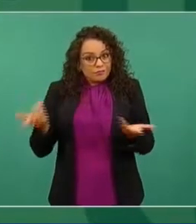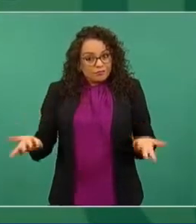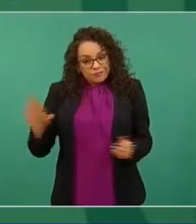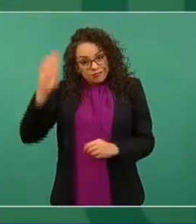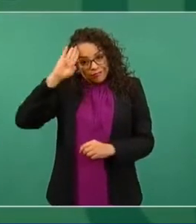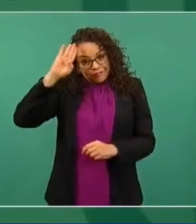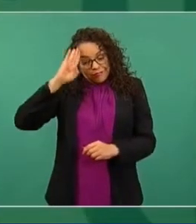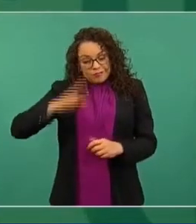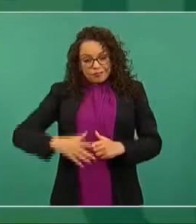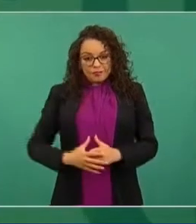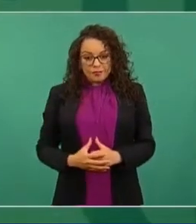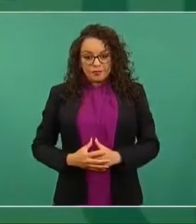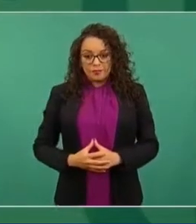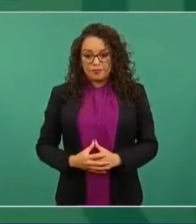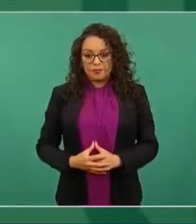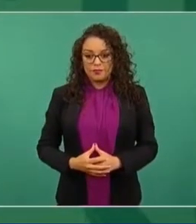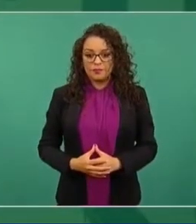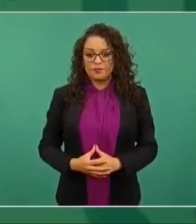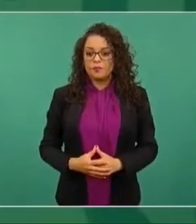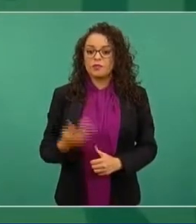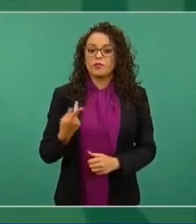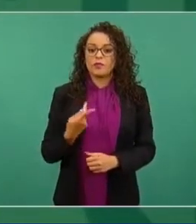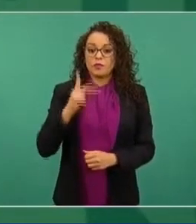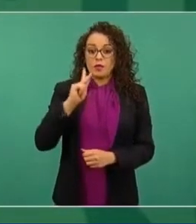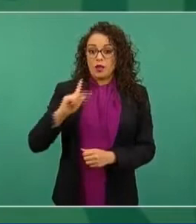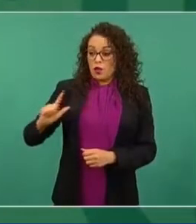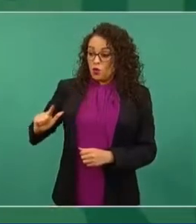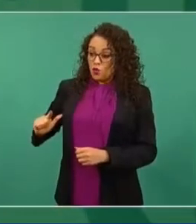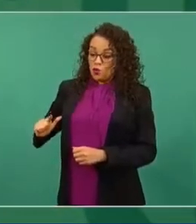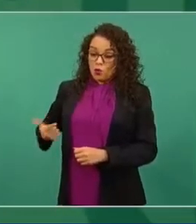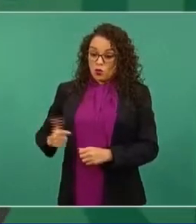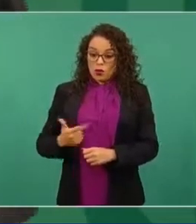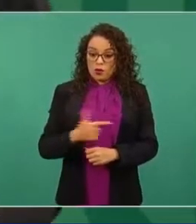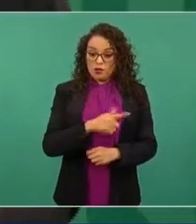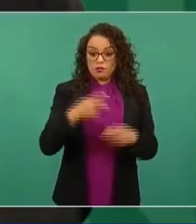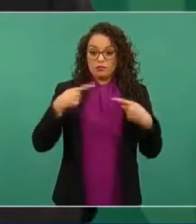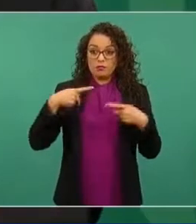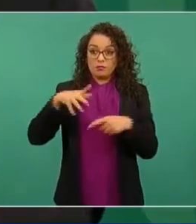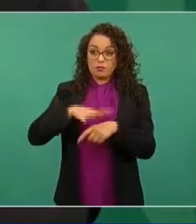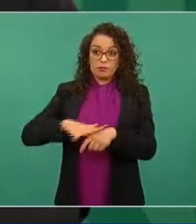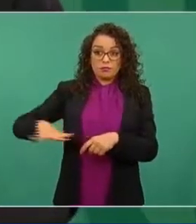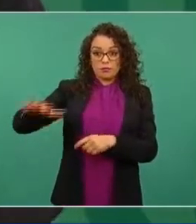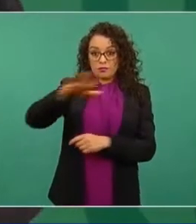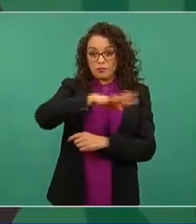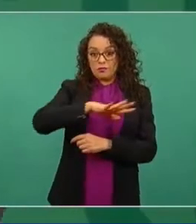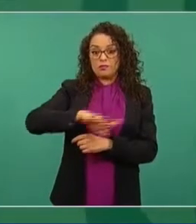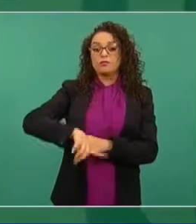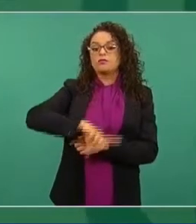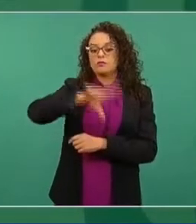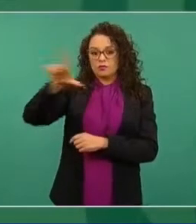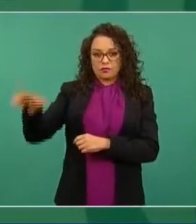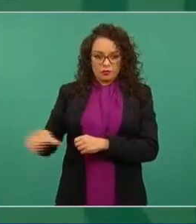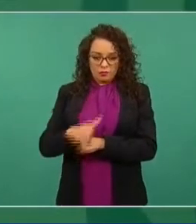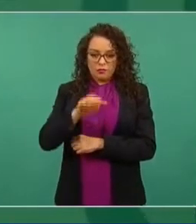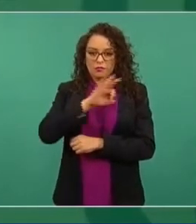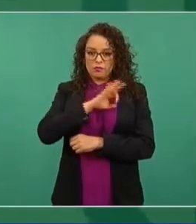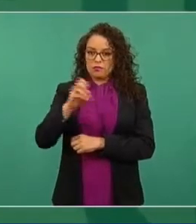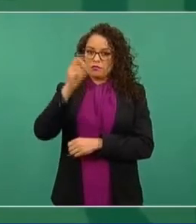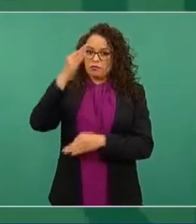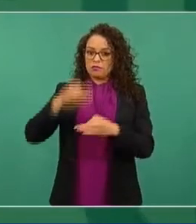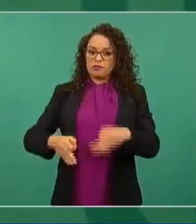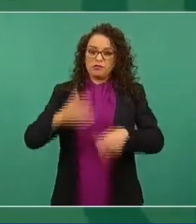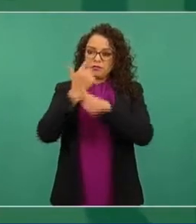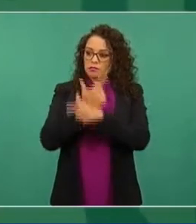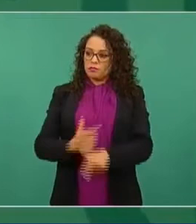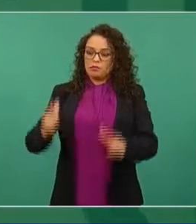Pero el pueblo de Guanajuato se va a terminar de liberar. Al pueblo lo